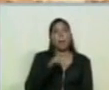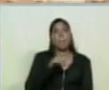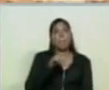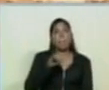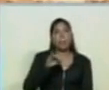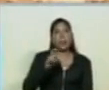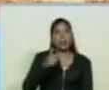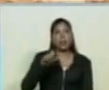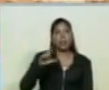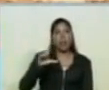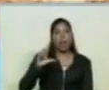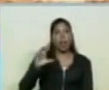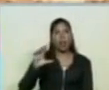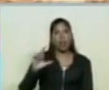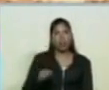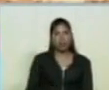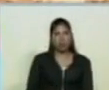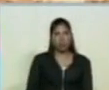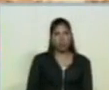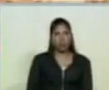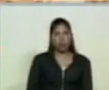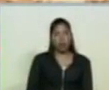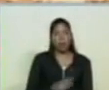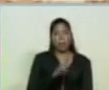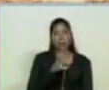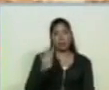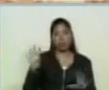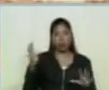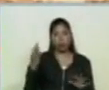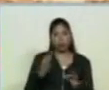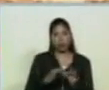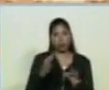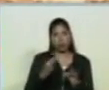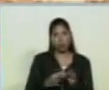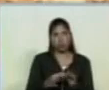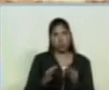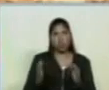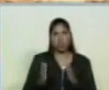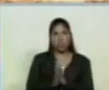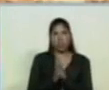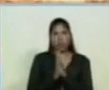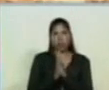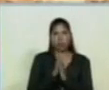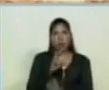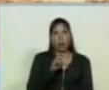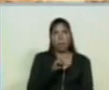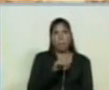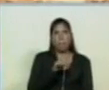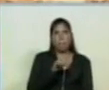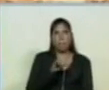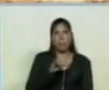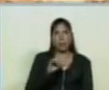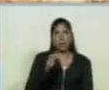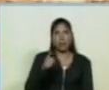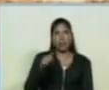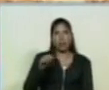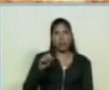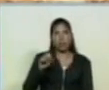29 de septiembre, San Miguel Arcángel, que nos trae la luz